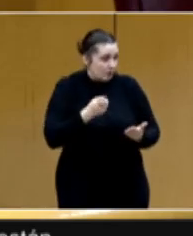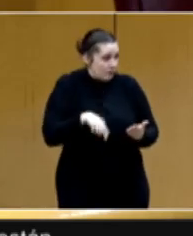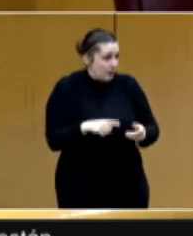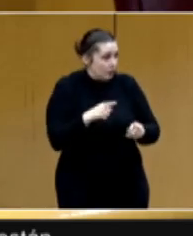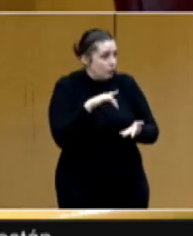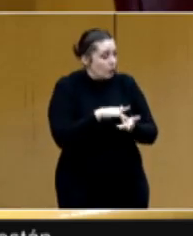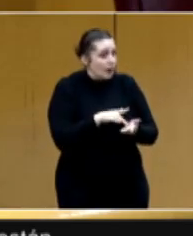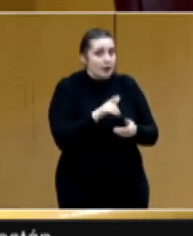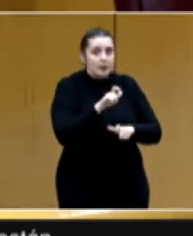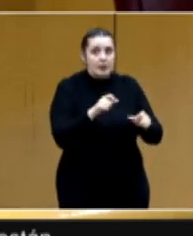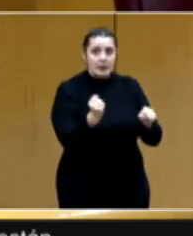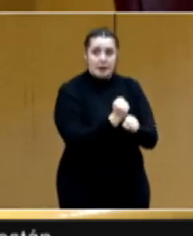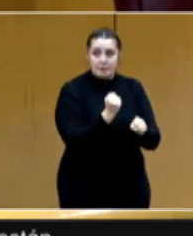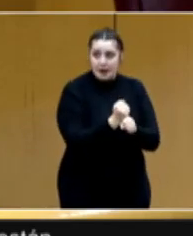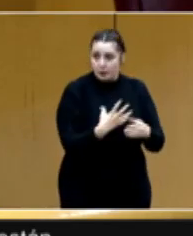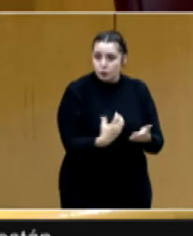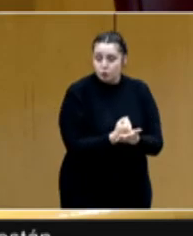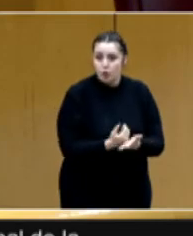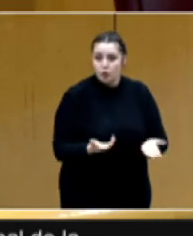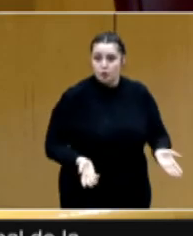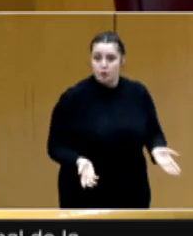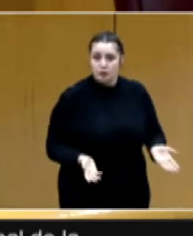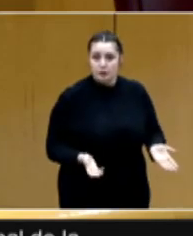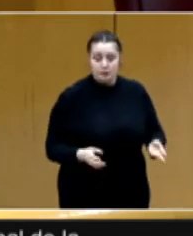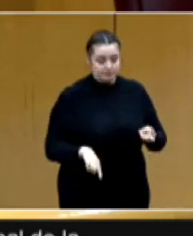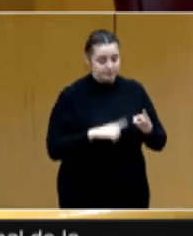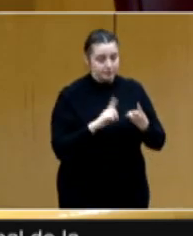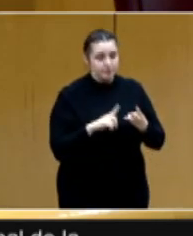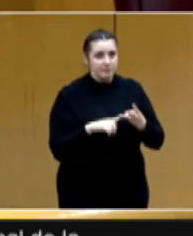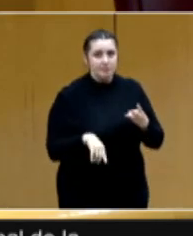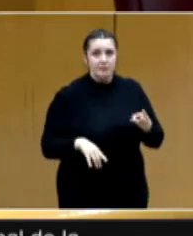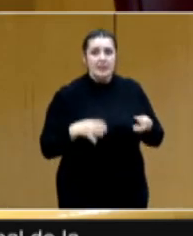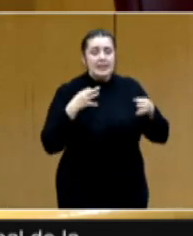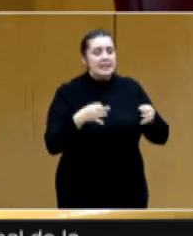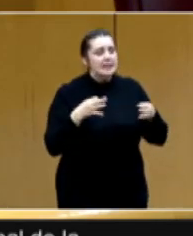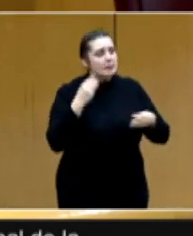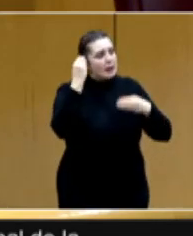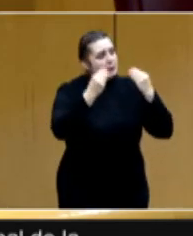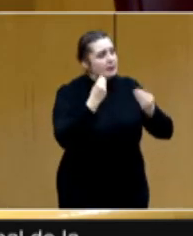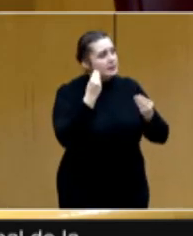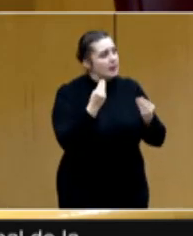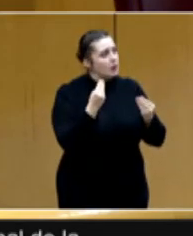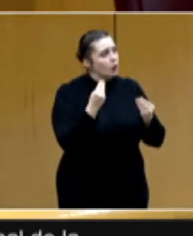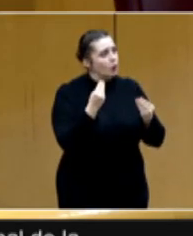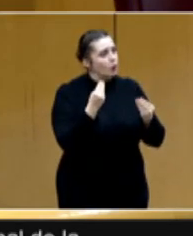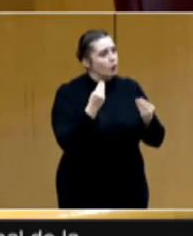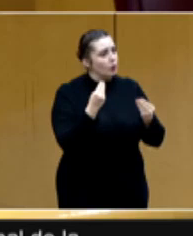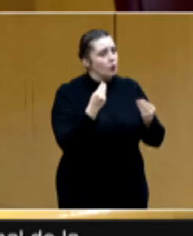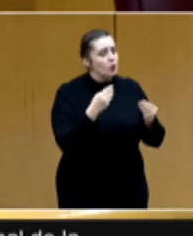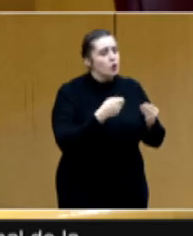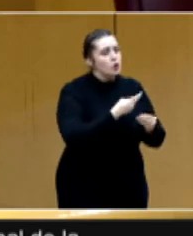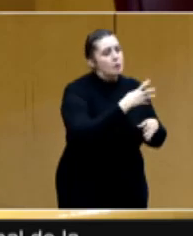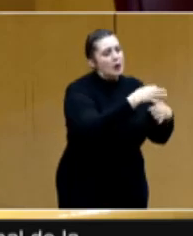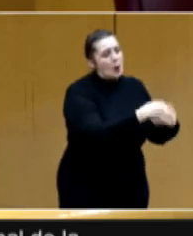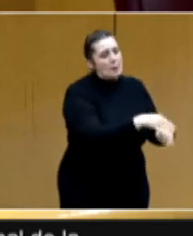en las notarías los empleados no y tercero siempre he pensado que el número de mediocres es el mismo en